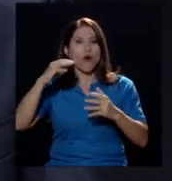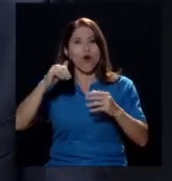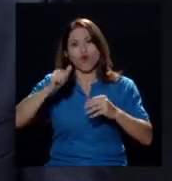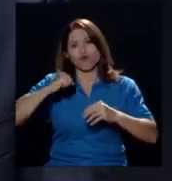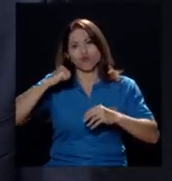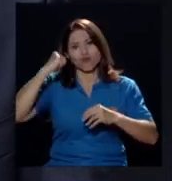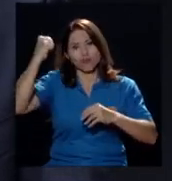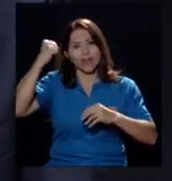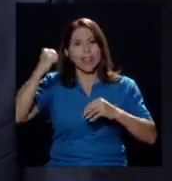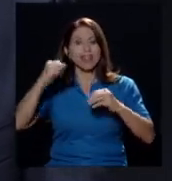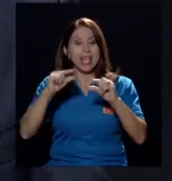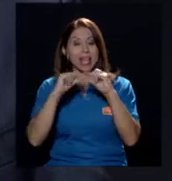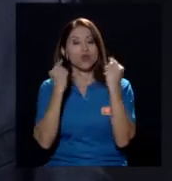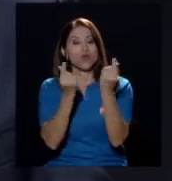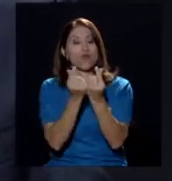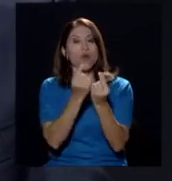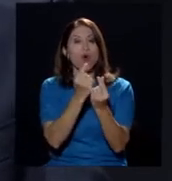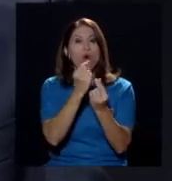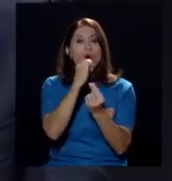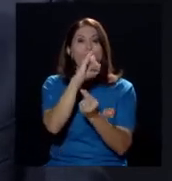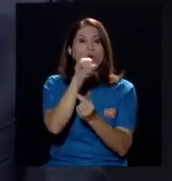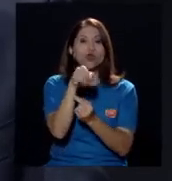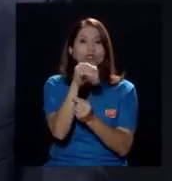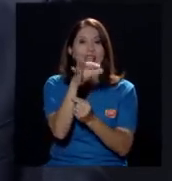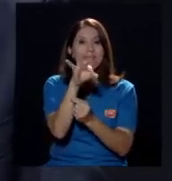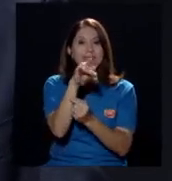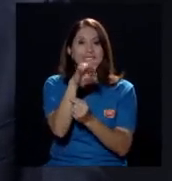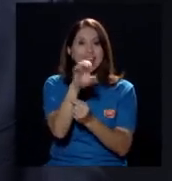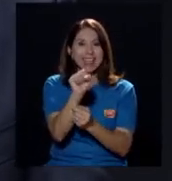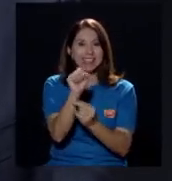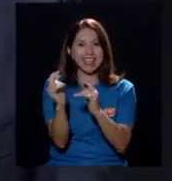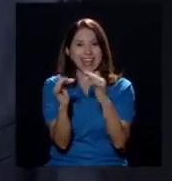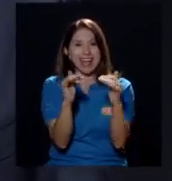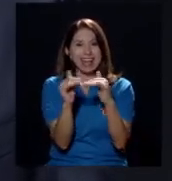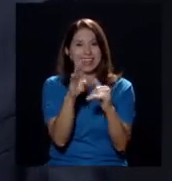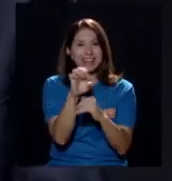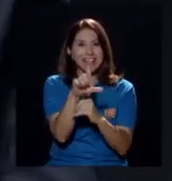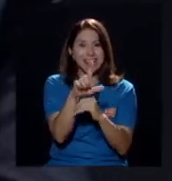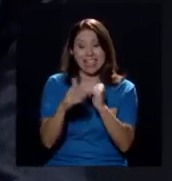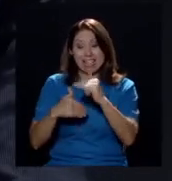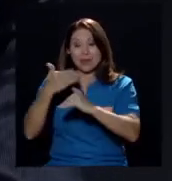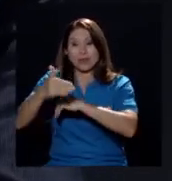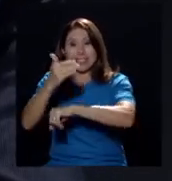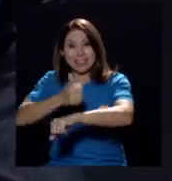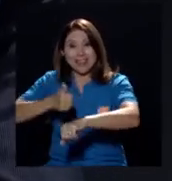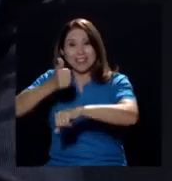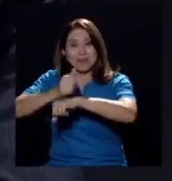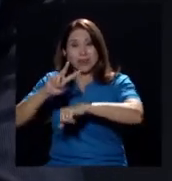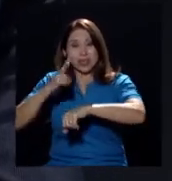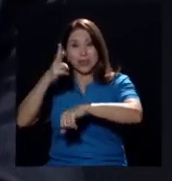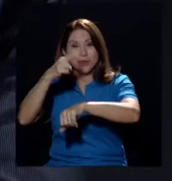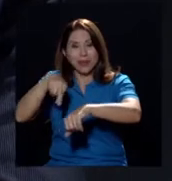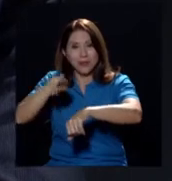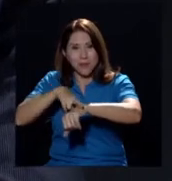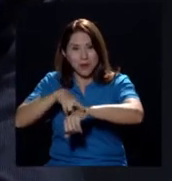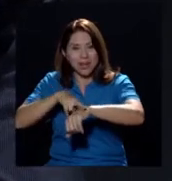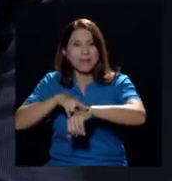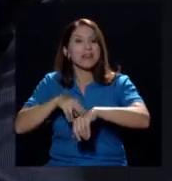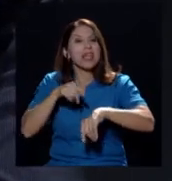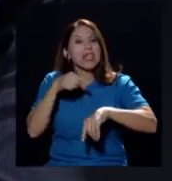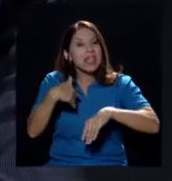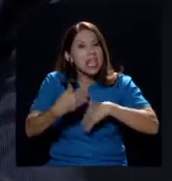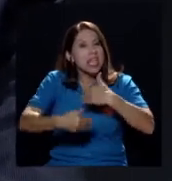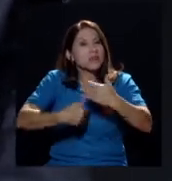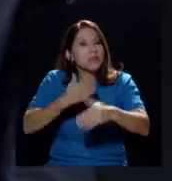en la guerra civil el establecimiento de la segunda república etcétera después a partir de ahí comienzo a darle un poco se